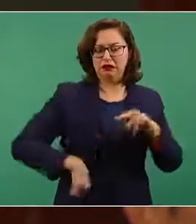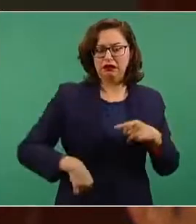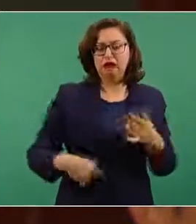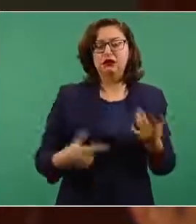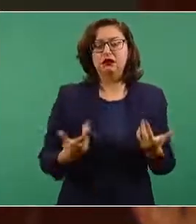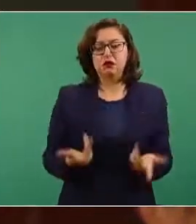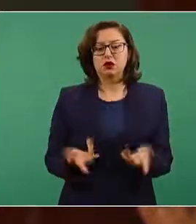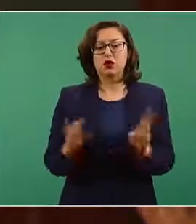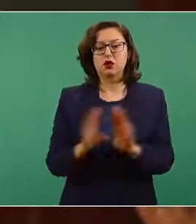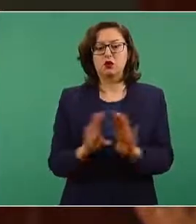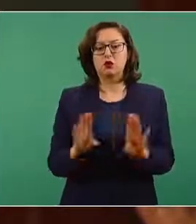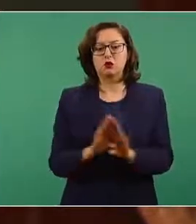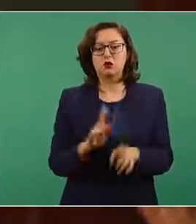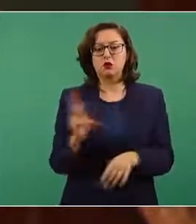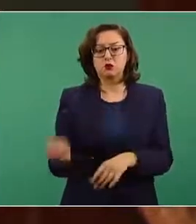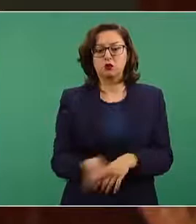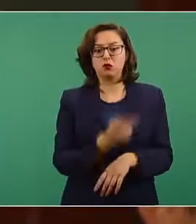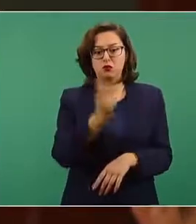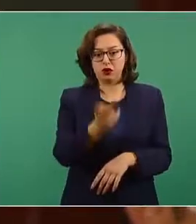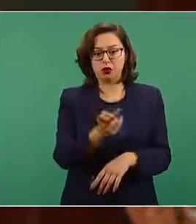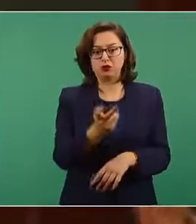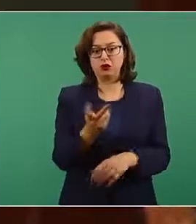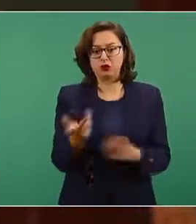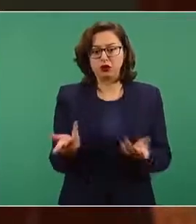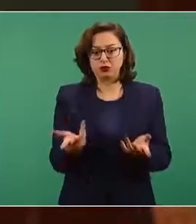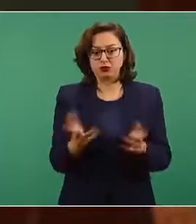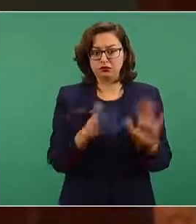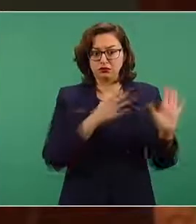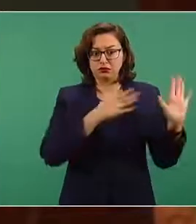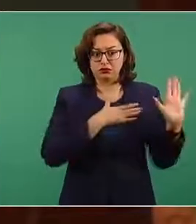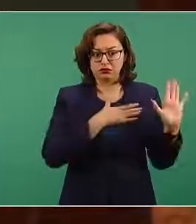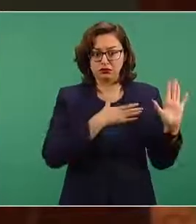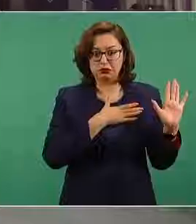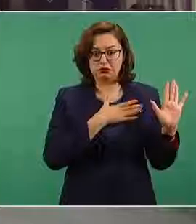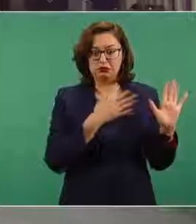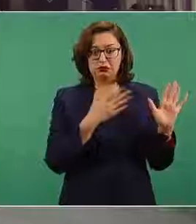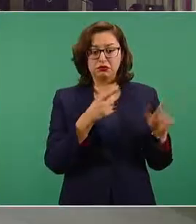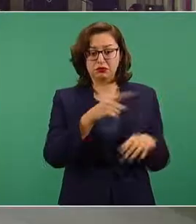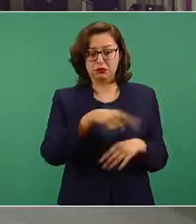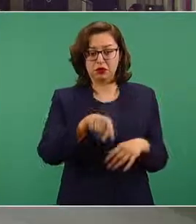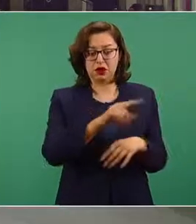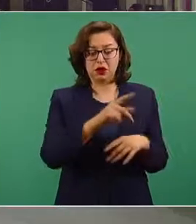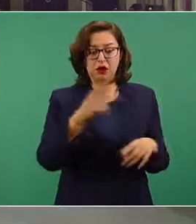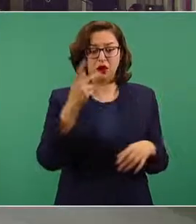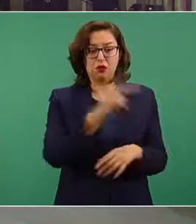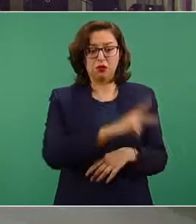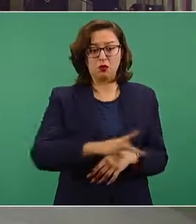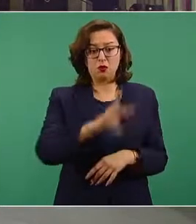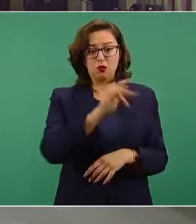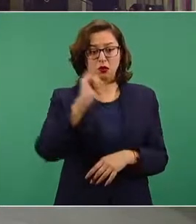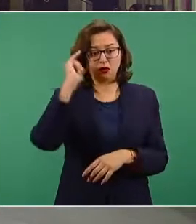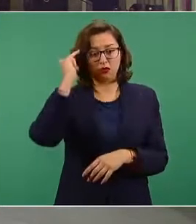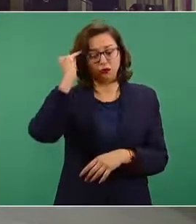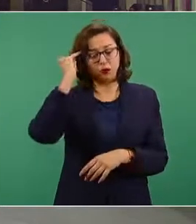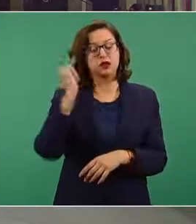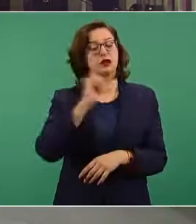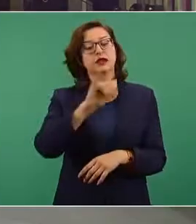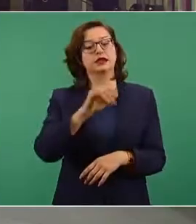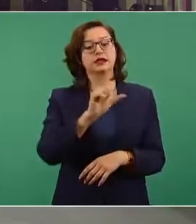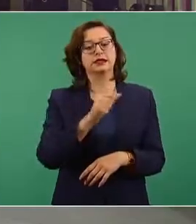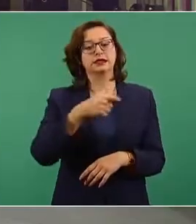bueno, preguntarle, presidente, si esta acción es parte del compromiso con la tribu yaqui y qué resultados se espera con